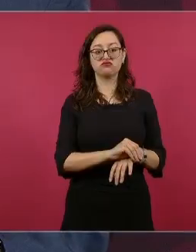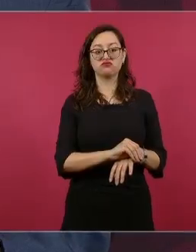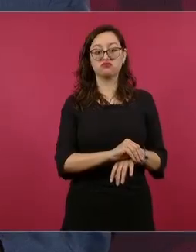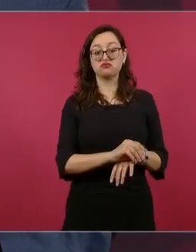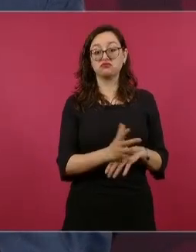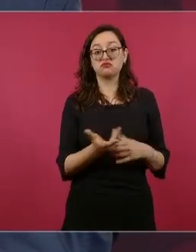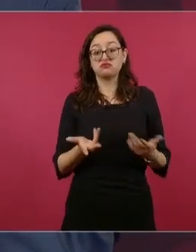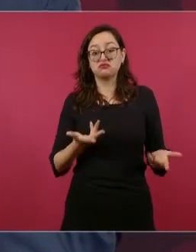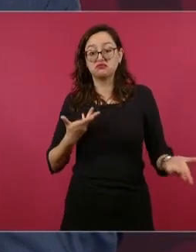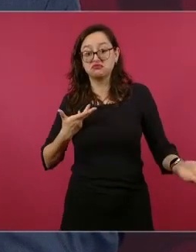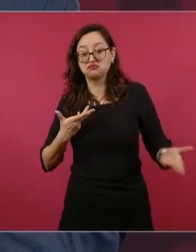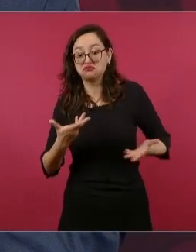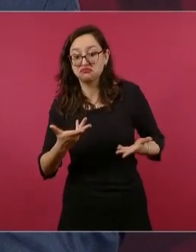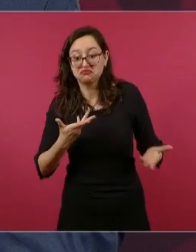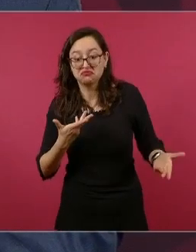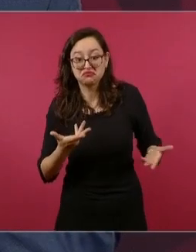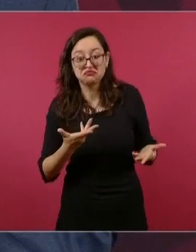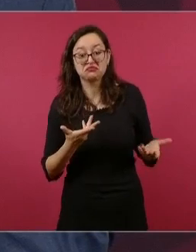negociar,